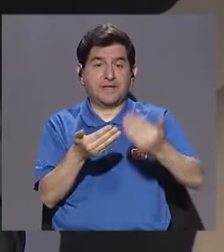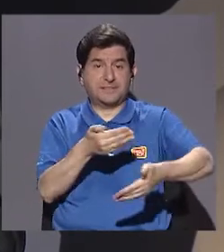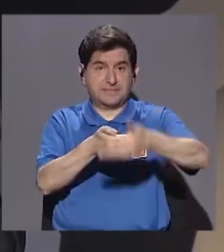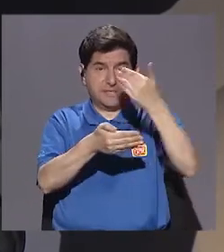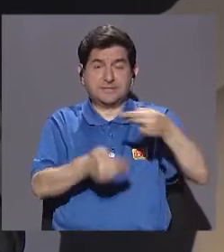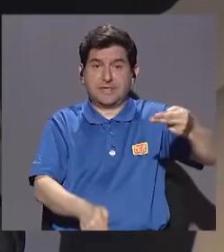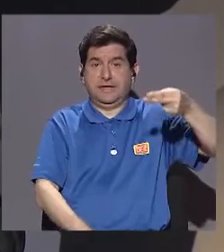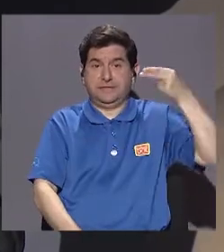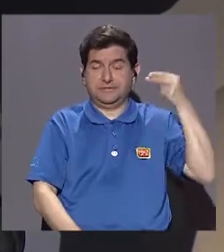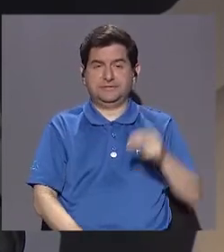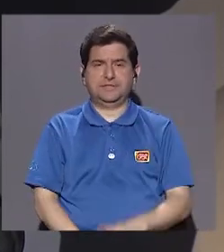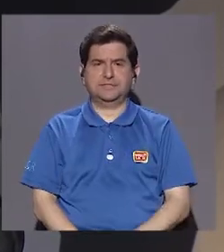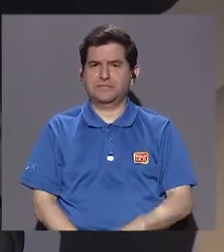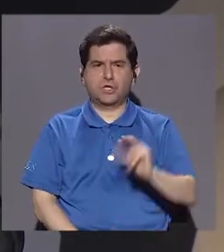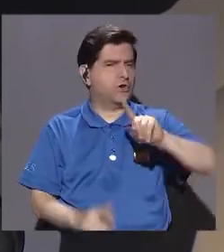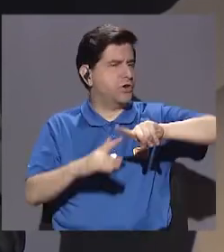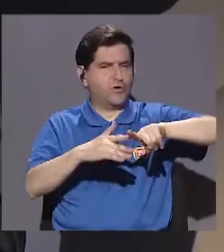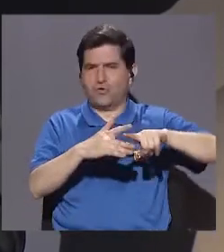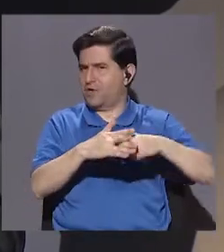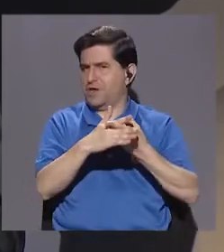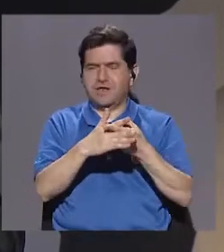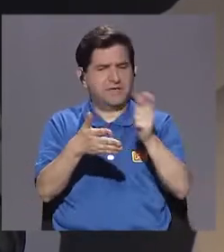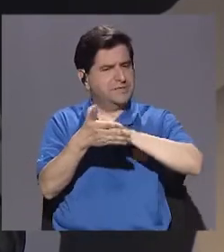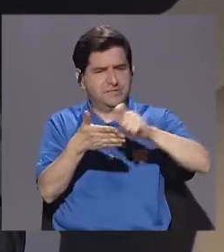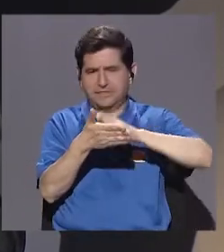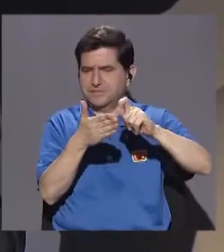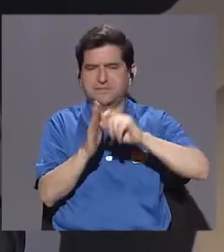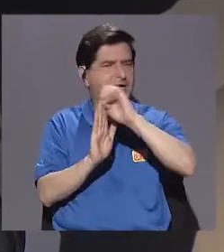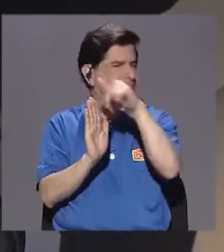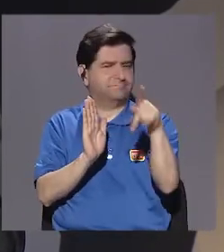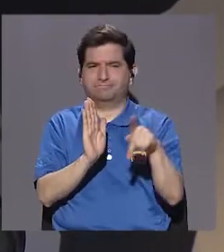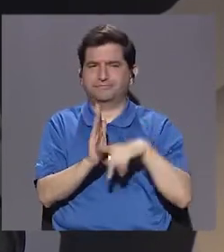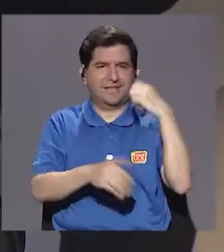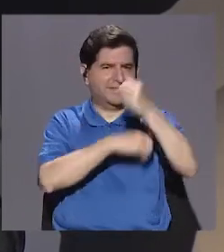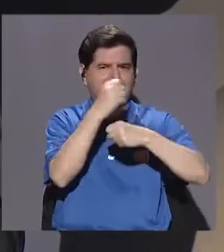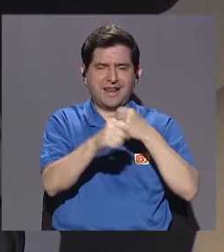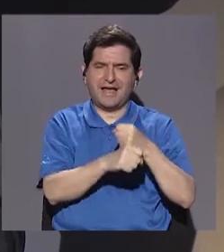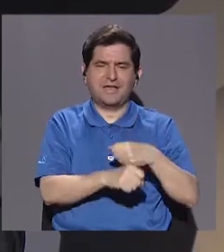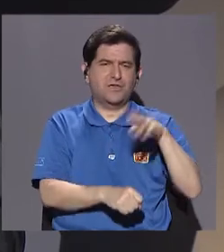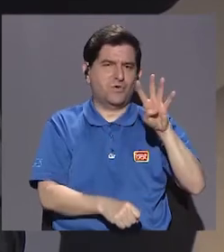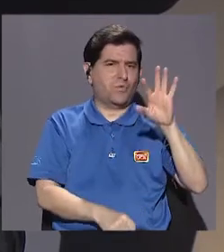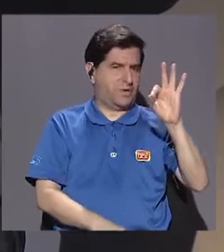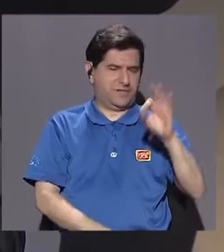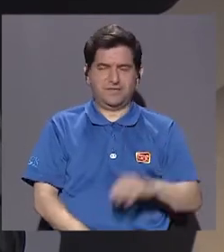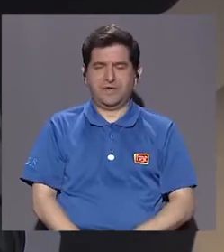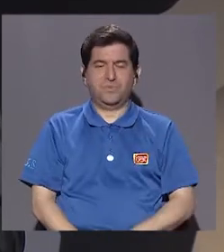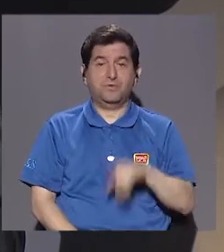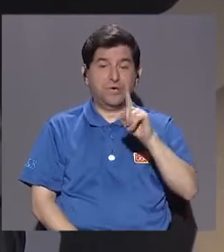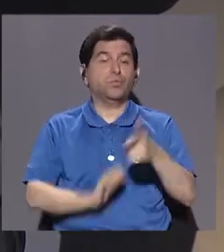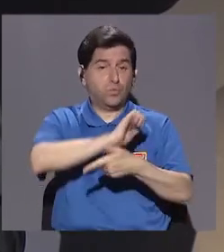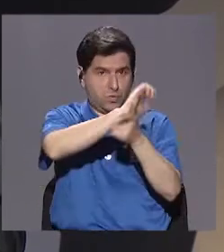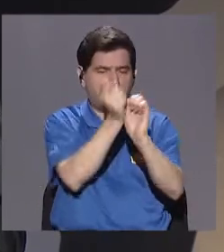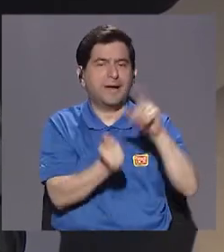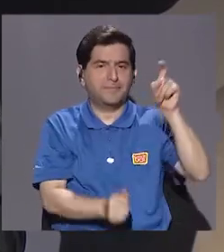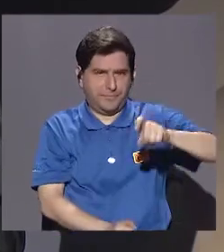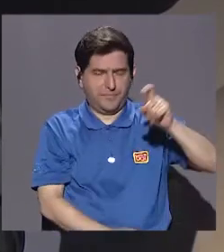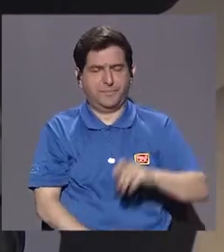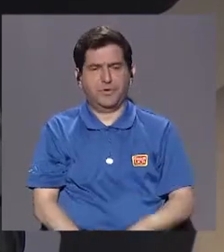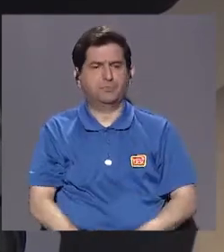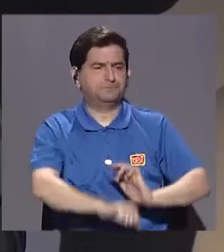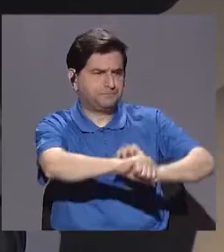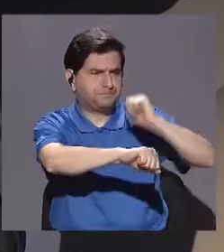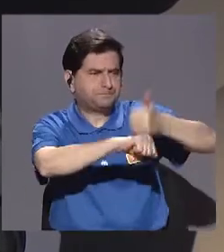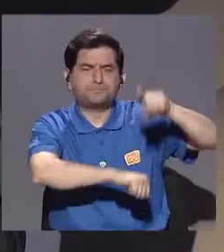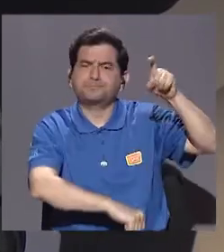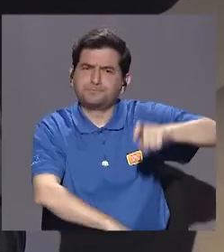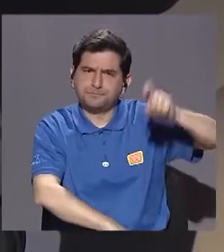de antecedentes recordemos que esto no nace en la reacción propia la constitución del año 49 es por una reforma y donde se